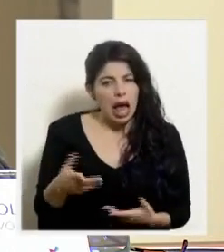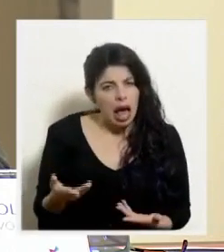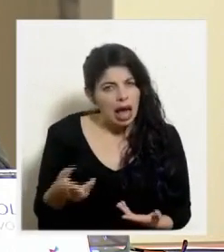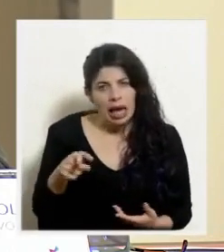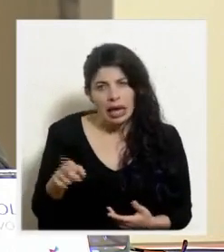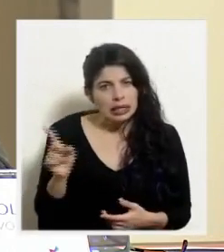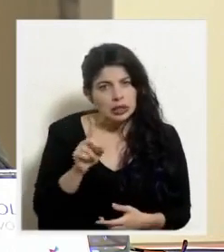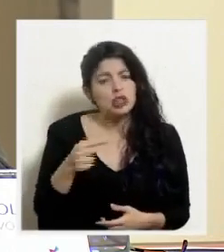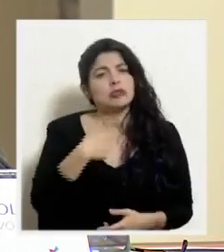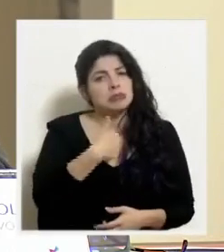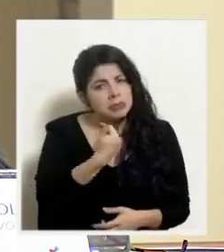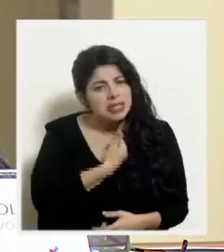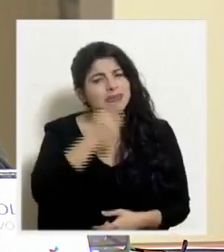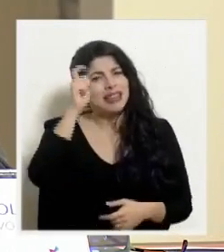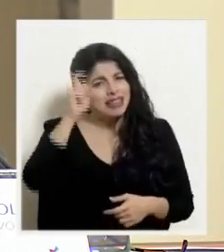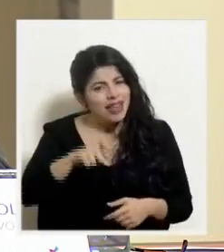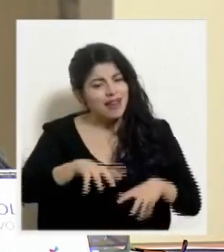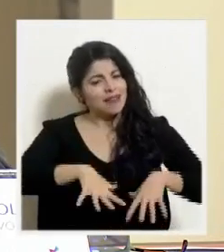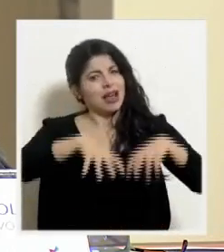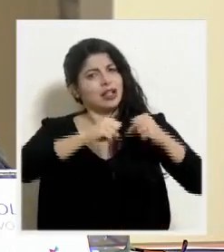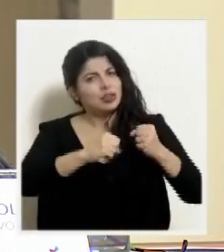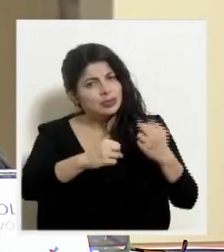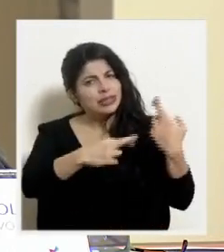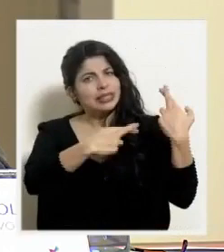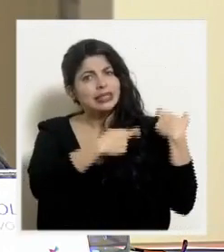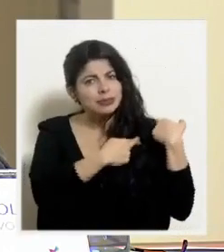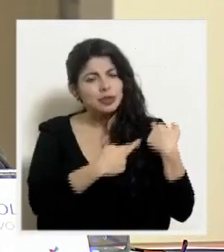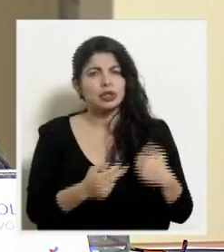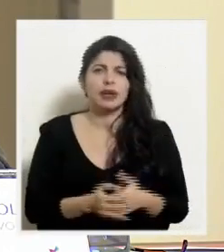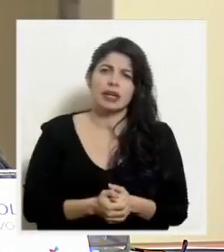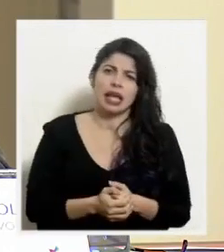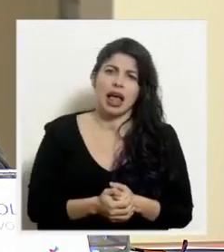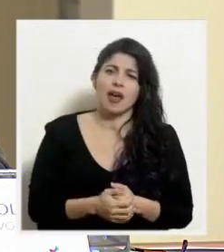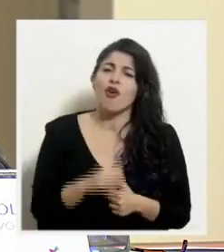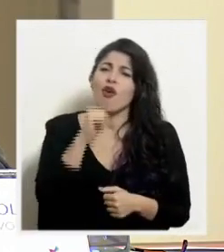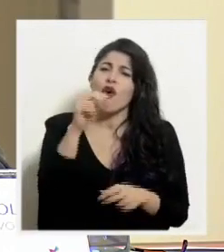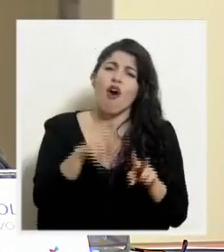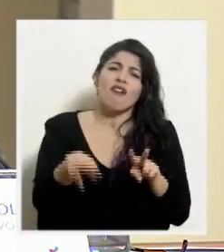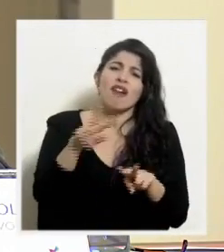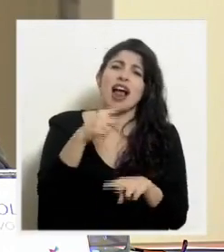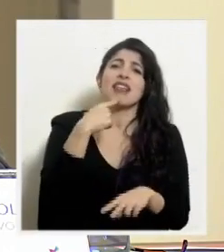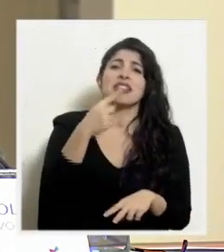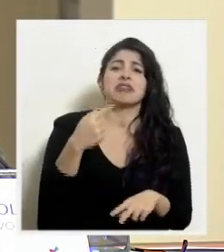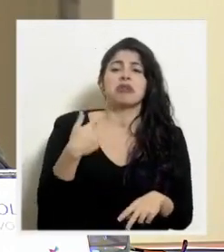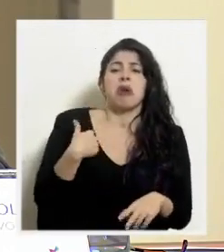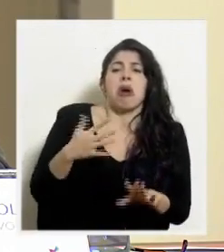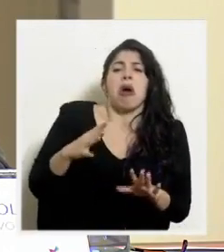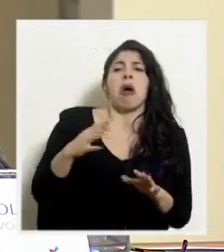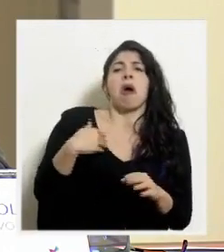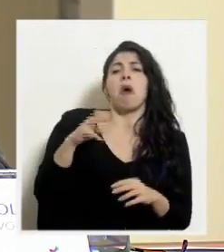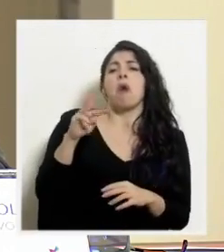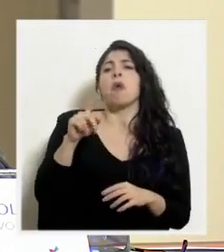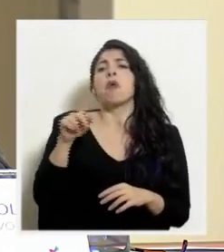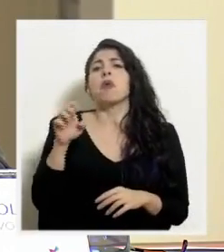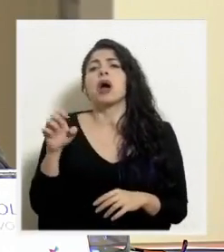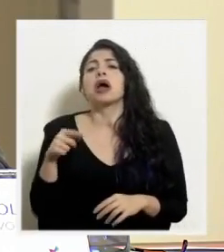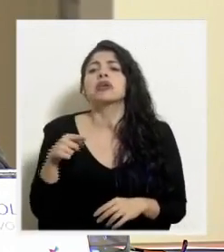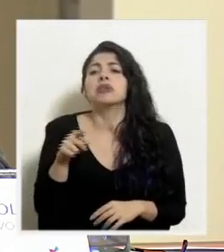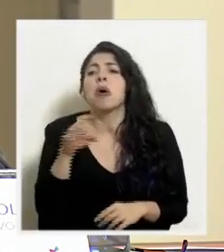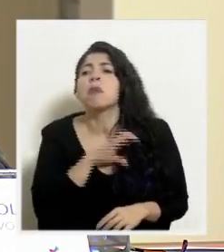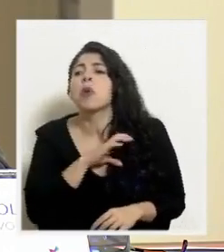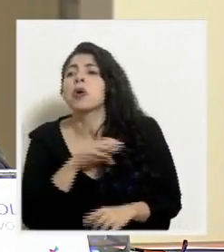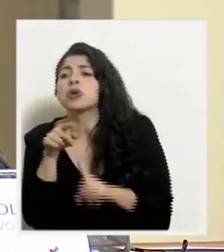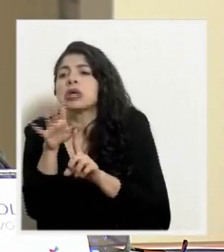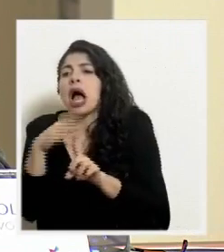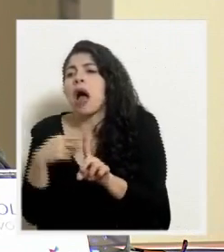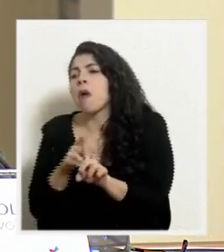Nosotros tenemos que asumir esa responsabilidad. No se vale decir, me la juego, pongo el Waze para ver dónde hay operativos, dónde